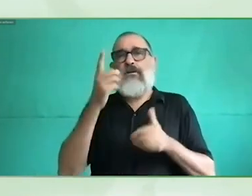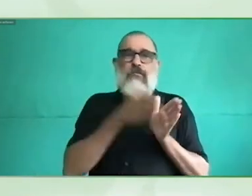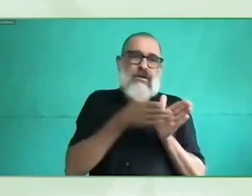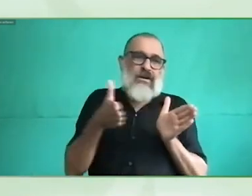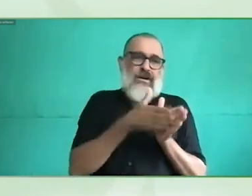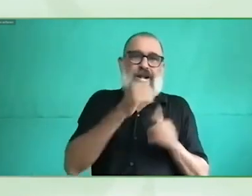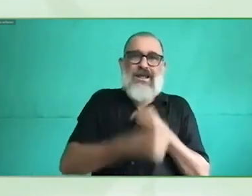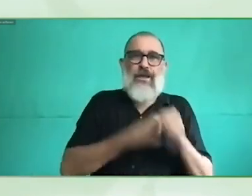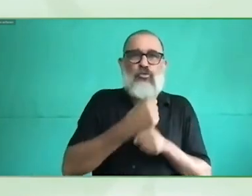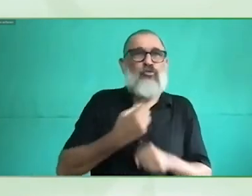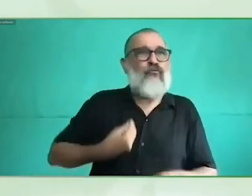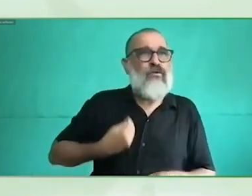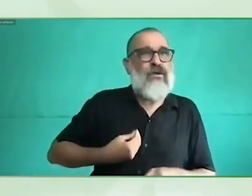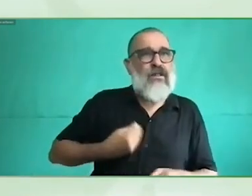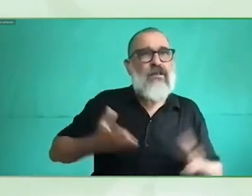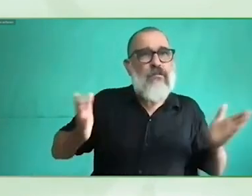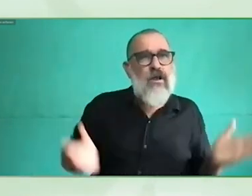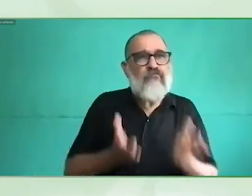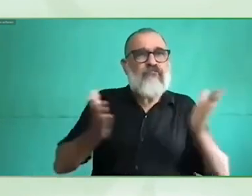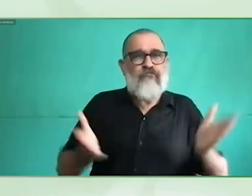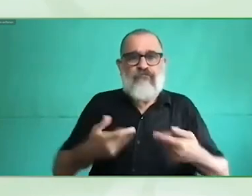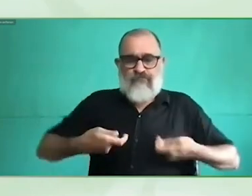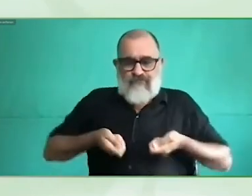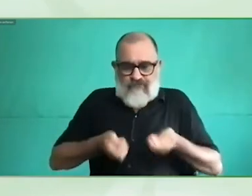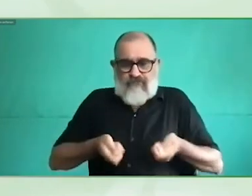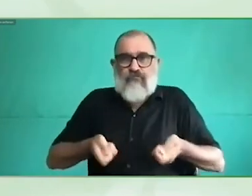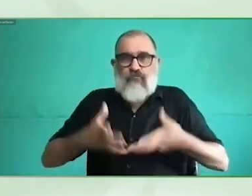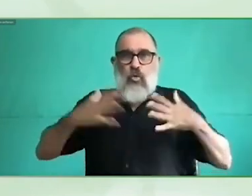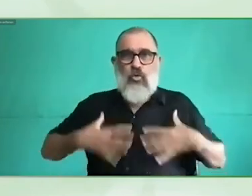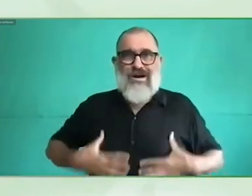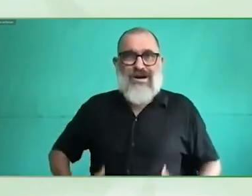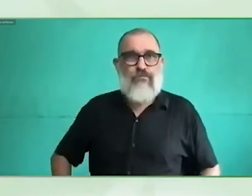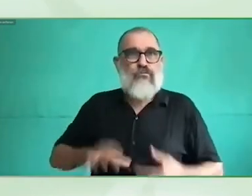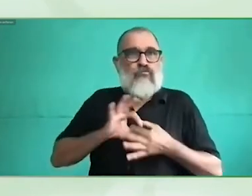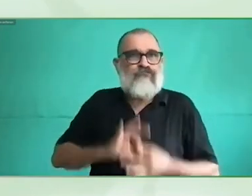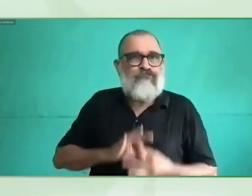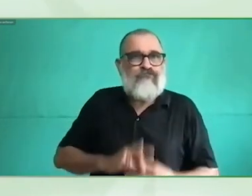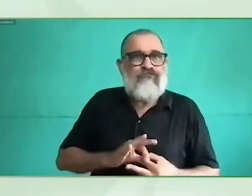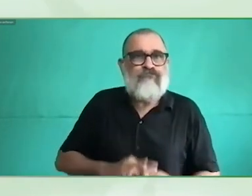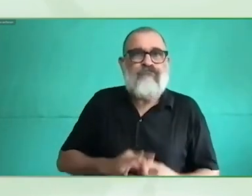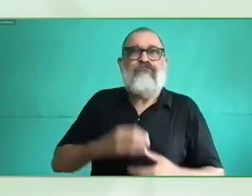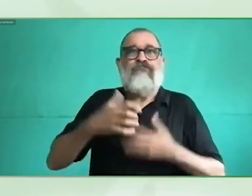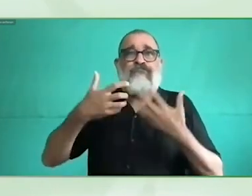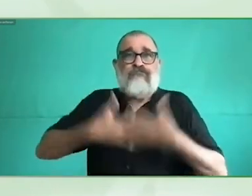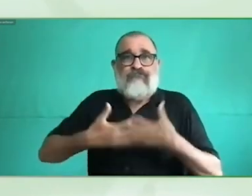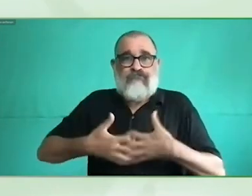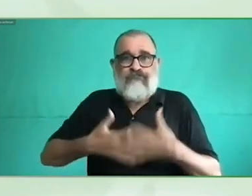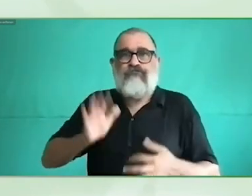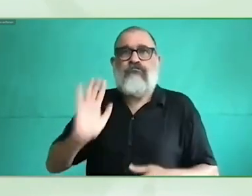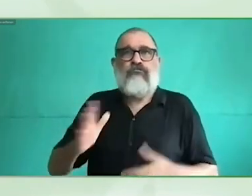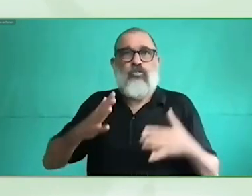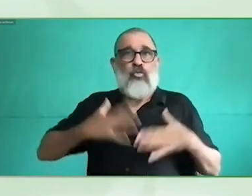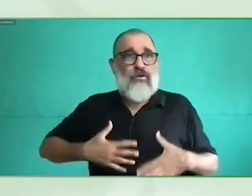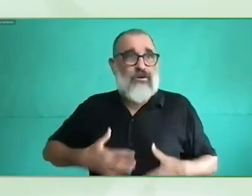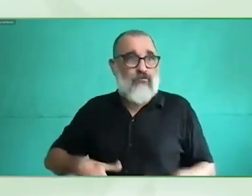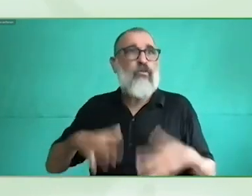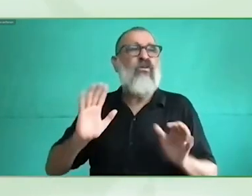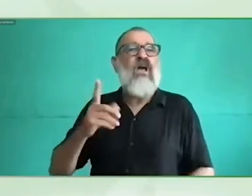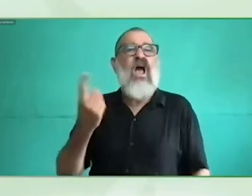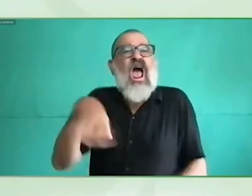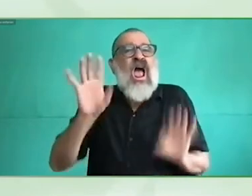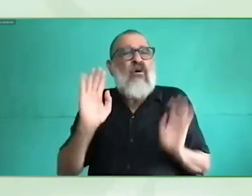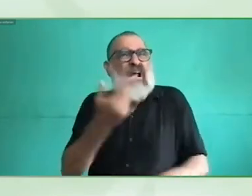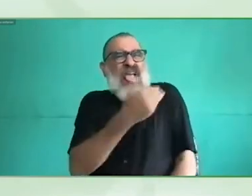pero es parte de un proceso de entender como las personas podemos evolucionar y la discapacidad es un